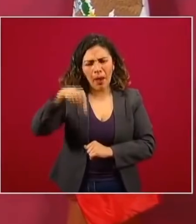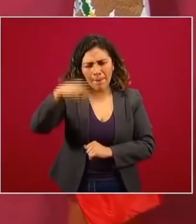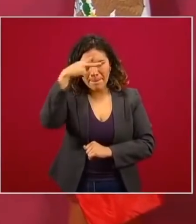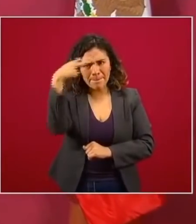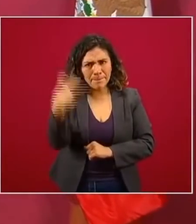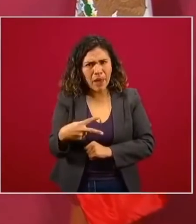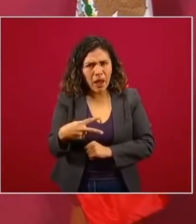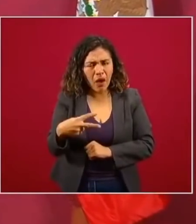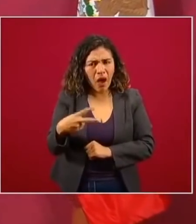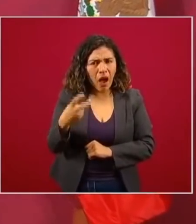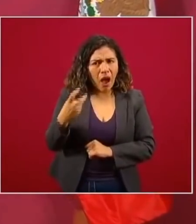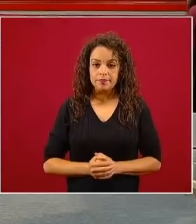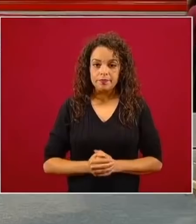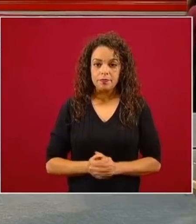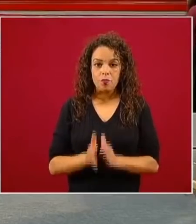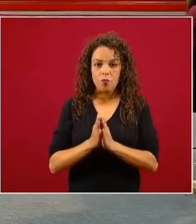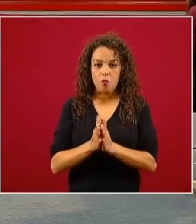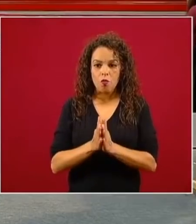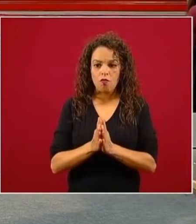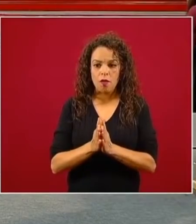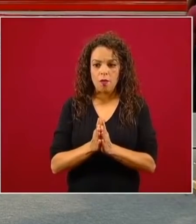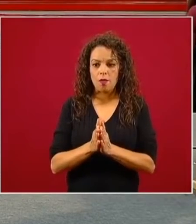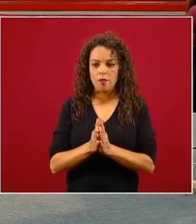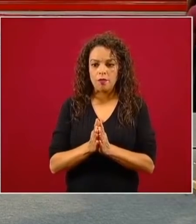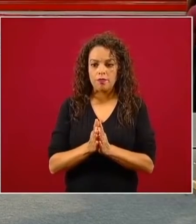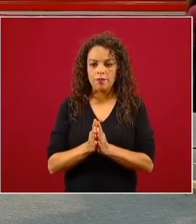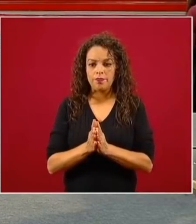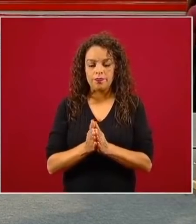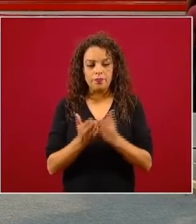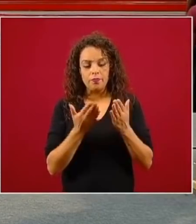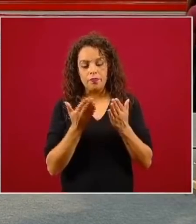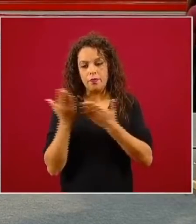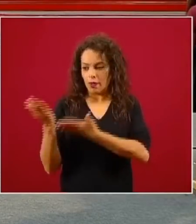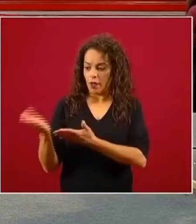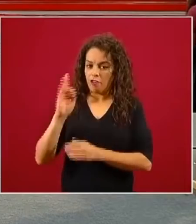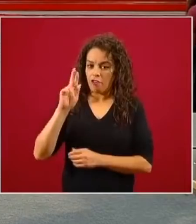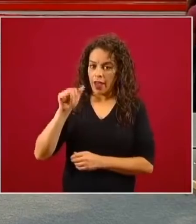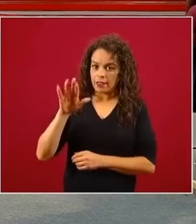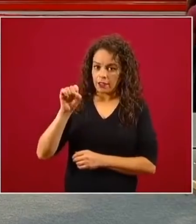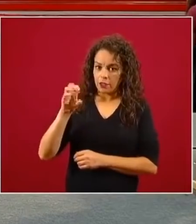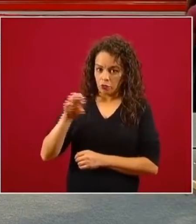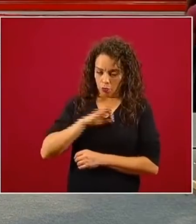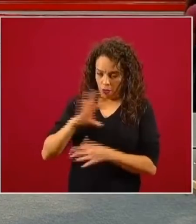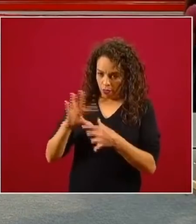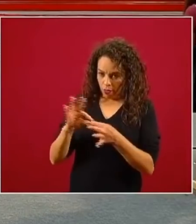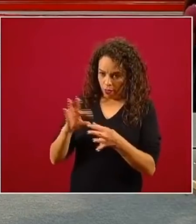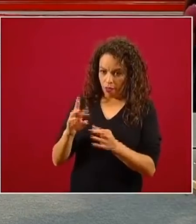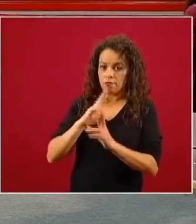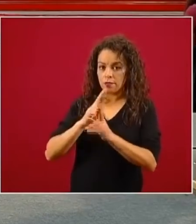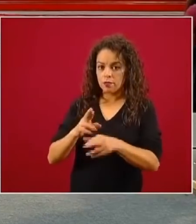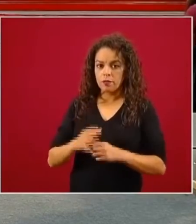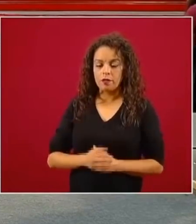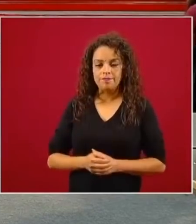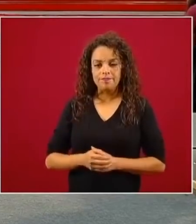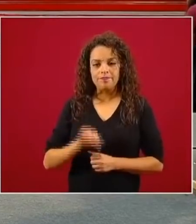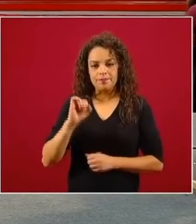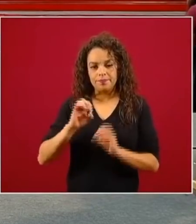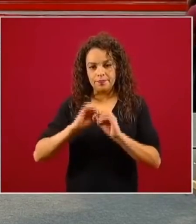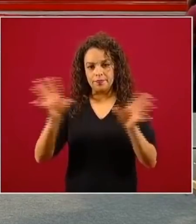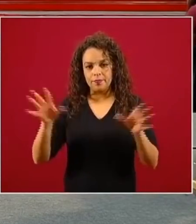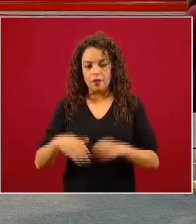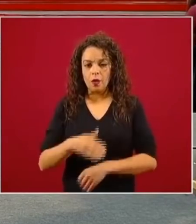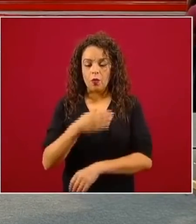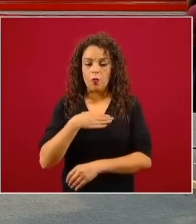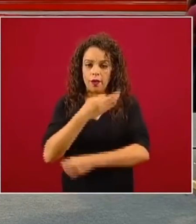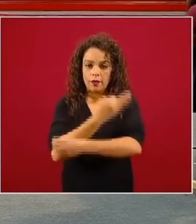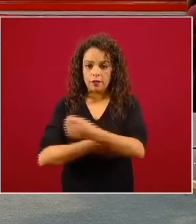qué preocuparse ojo la ironía la secretaria de educación pública se fajó respondí a los militantes de la coordinadora que protestan en